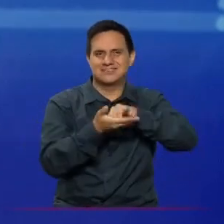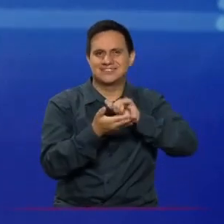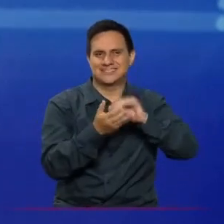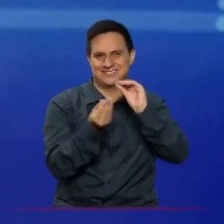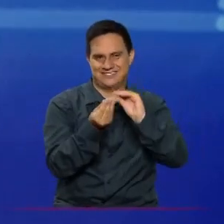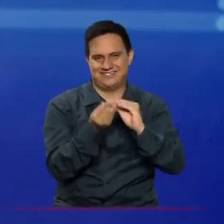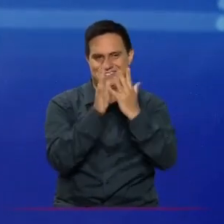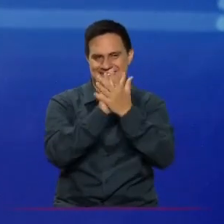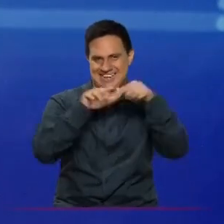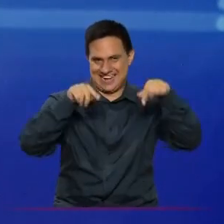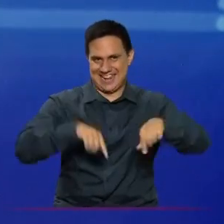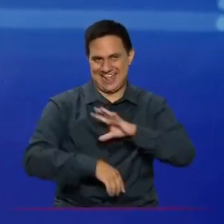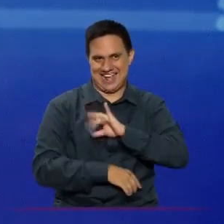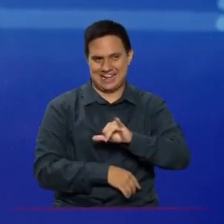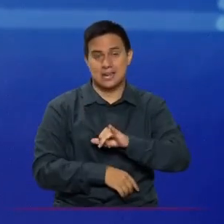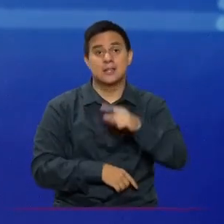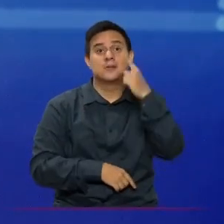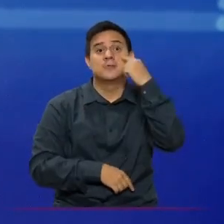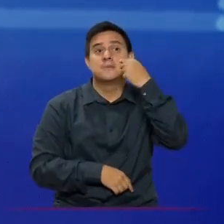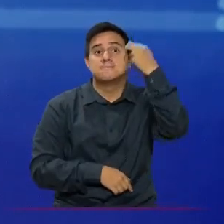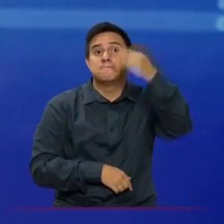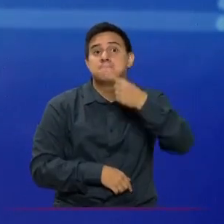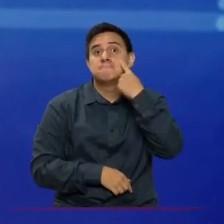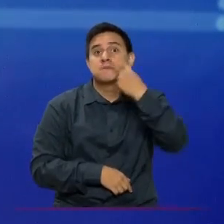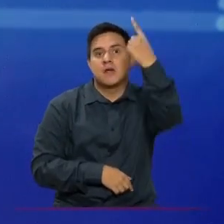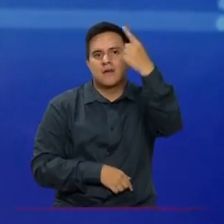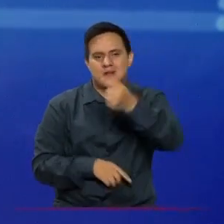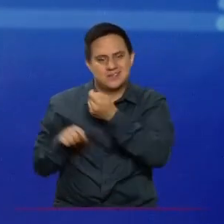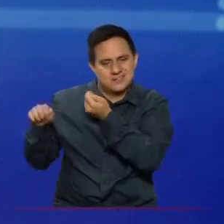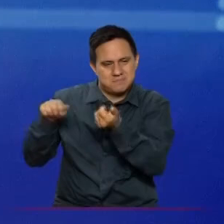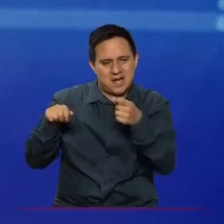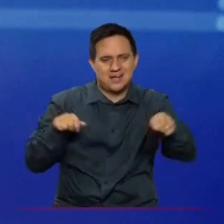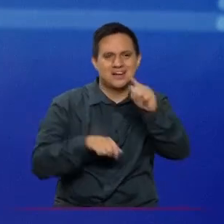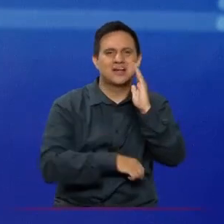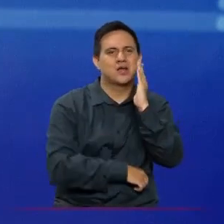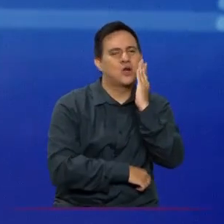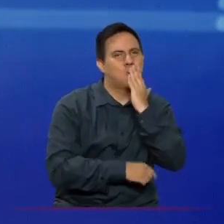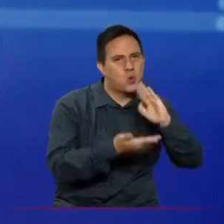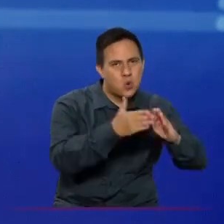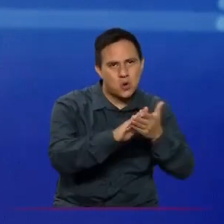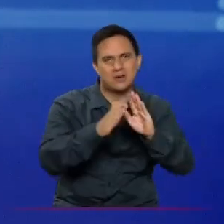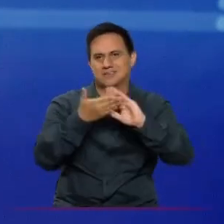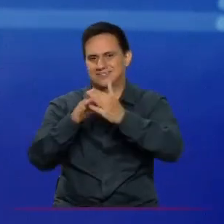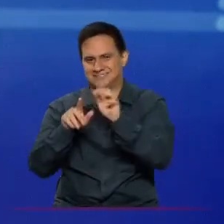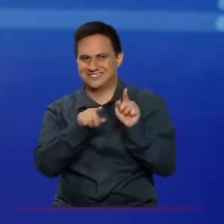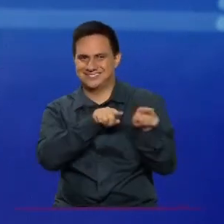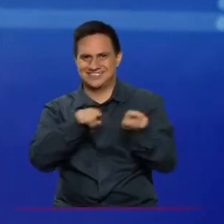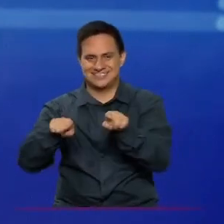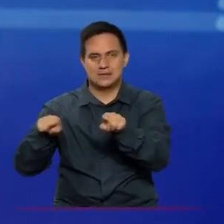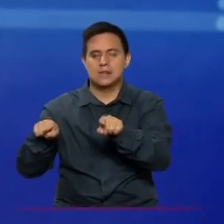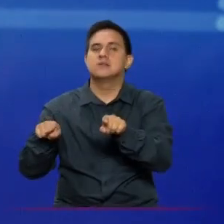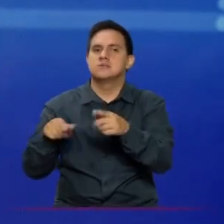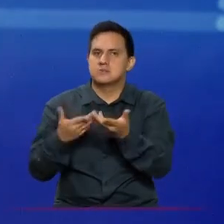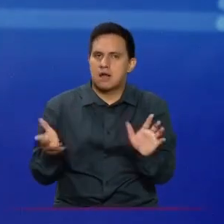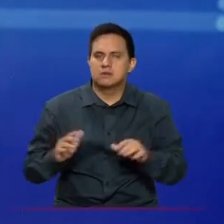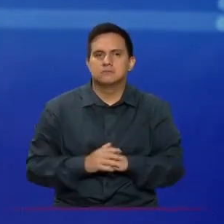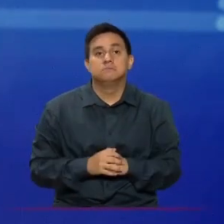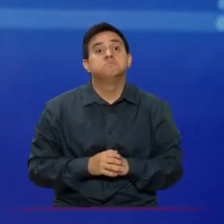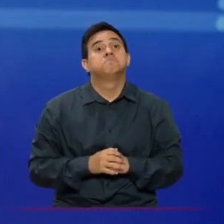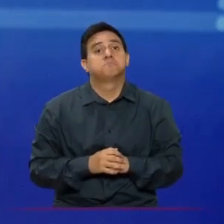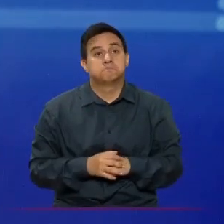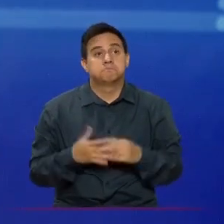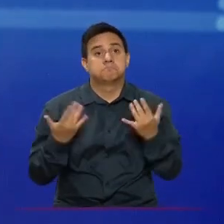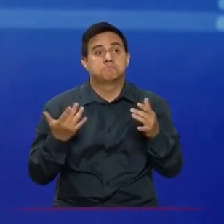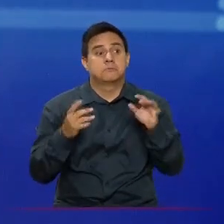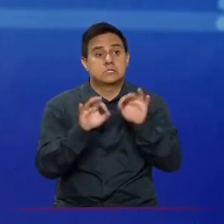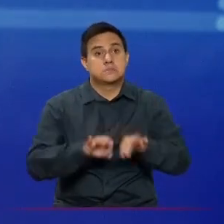fue calificada la aprobación del órgano subsidiario para pueblos indígenas y comunidades locales. Hubo otros importantes logros,